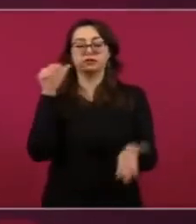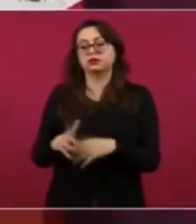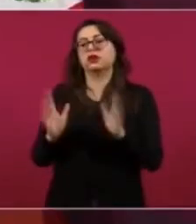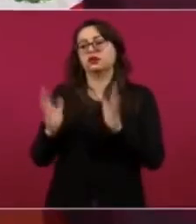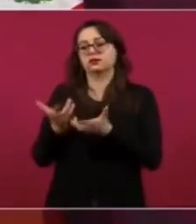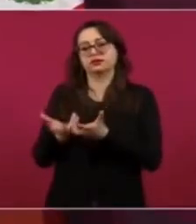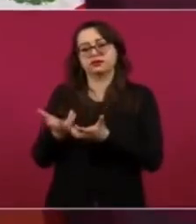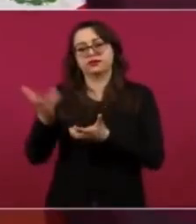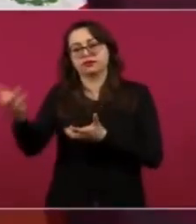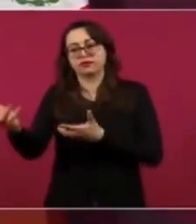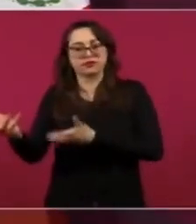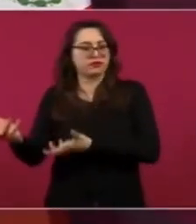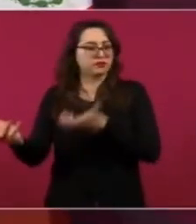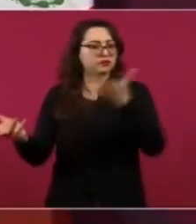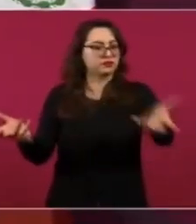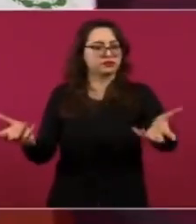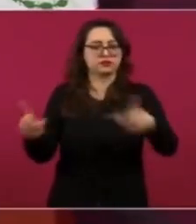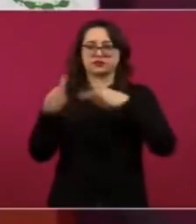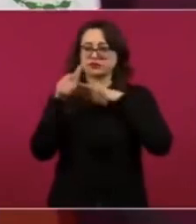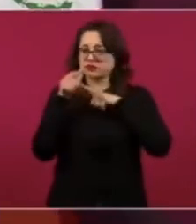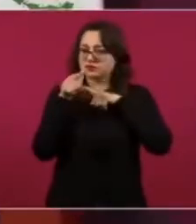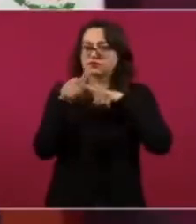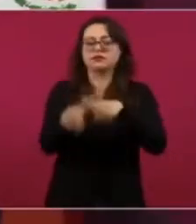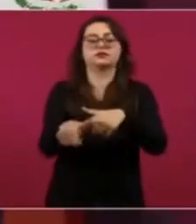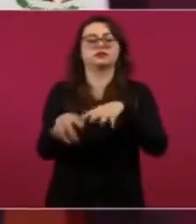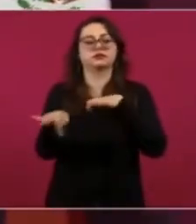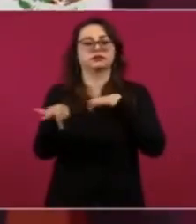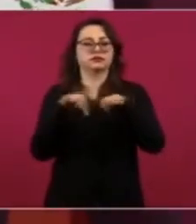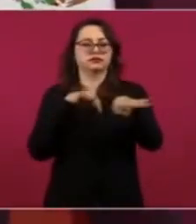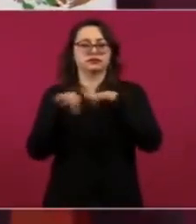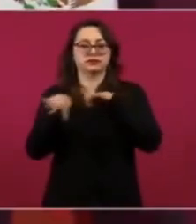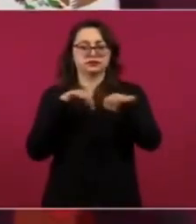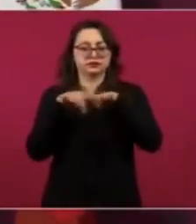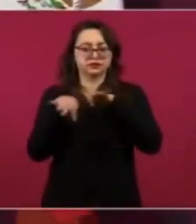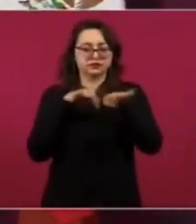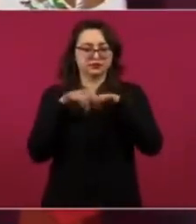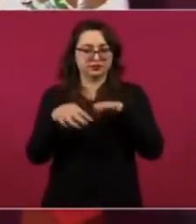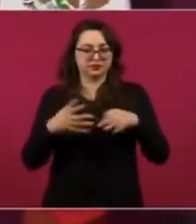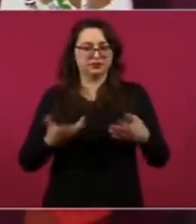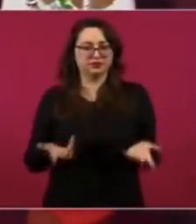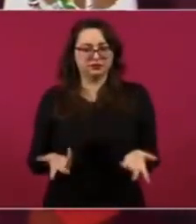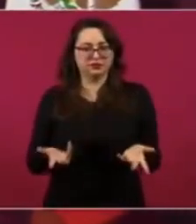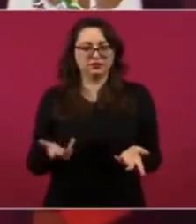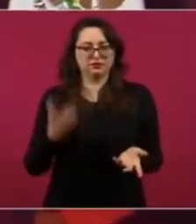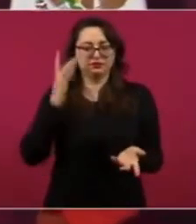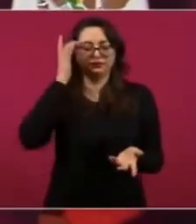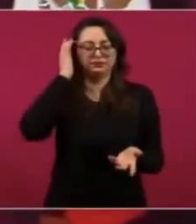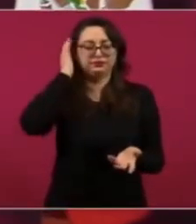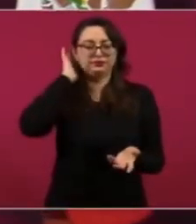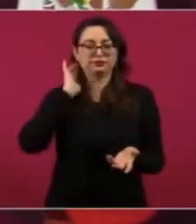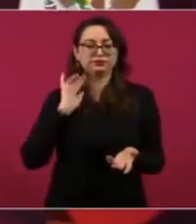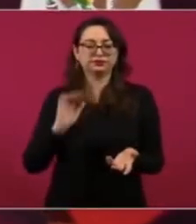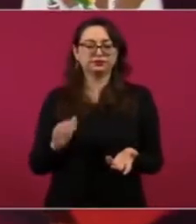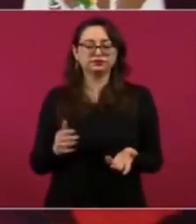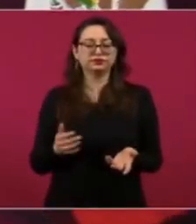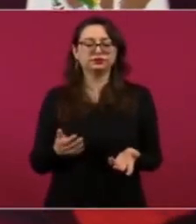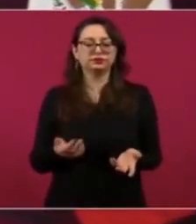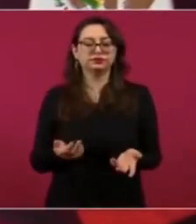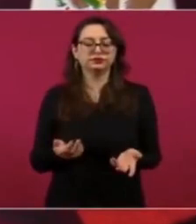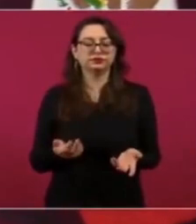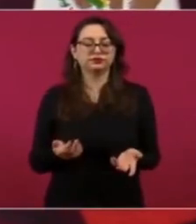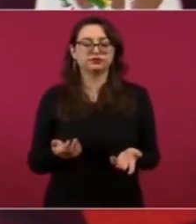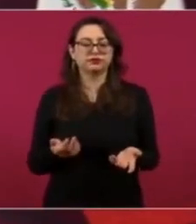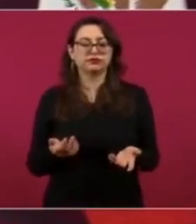120,000 millones de pesos. Por eso también se hicieron estas inversiones. Además, es muy